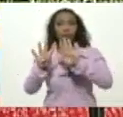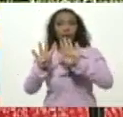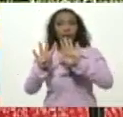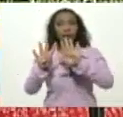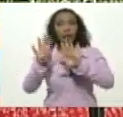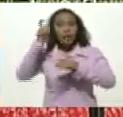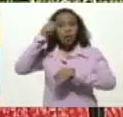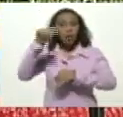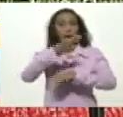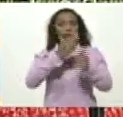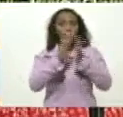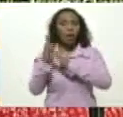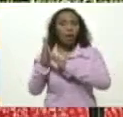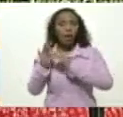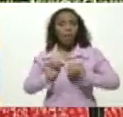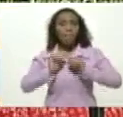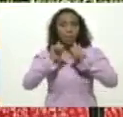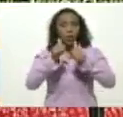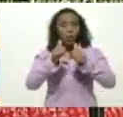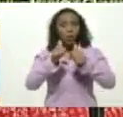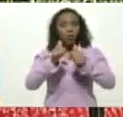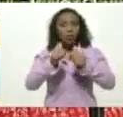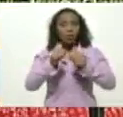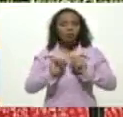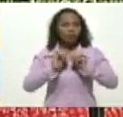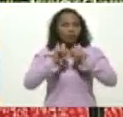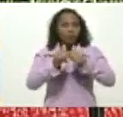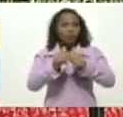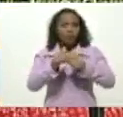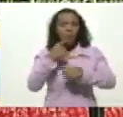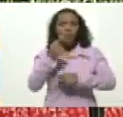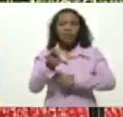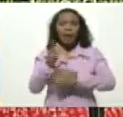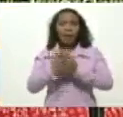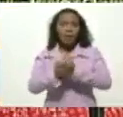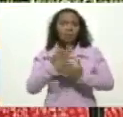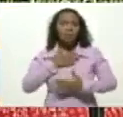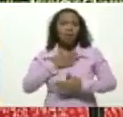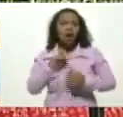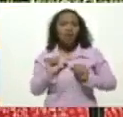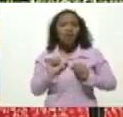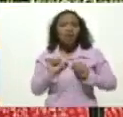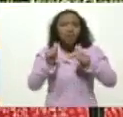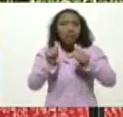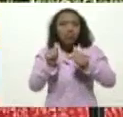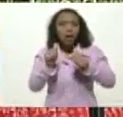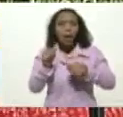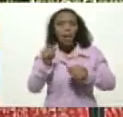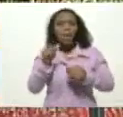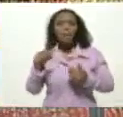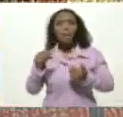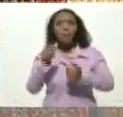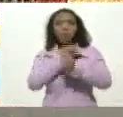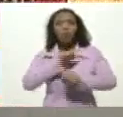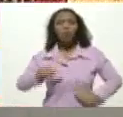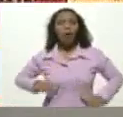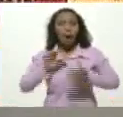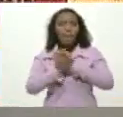ciudades comunales en el arranque. Arrancandito, como dice un amigo mío. Arrancandito. Portugués, amigo mío, por allá de la